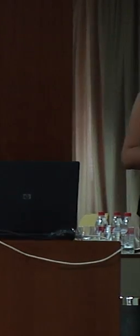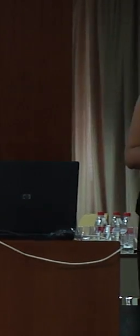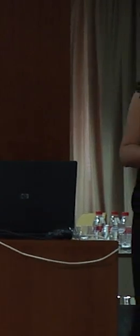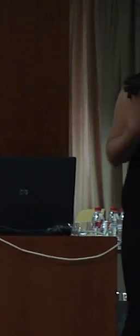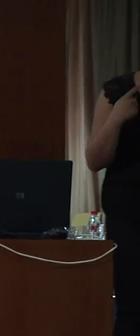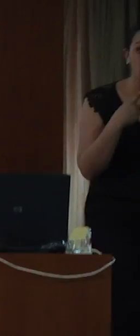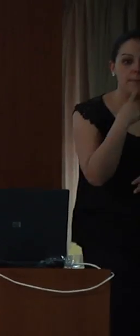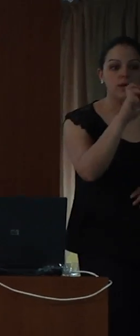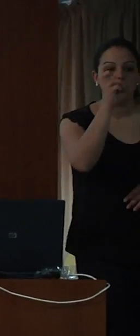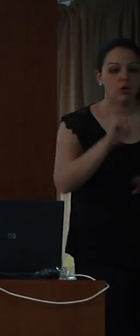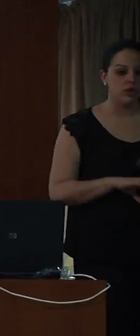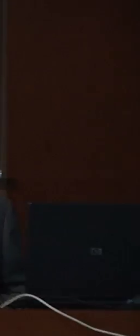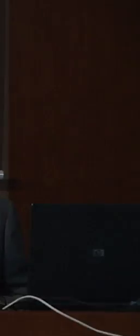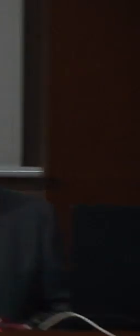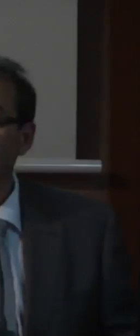¿Alguna pregunta más?